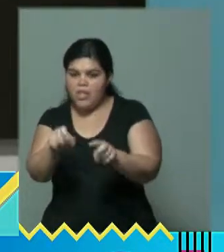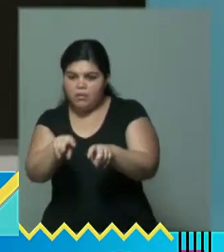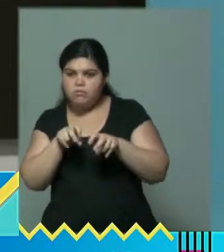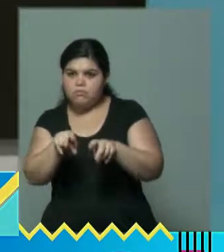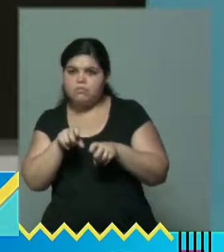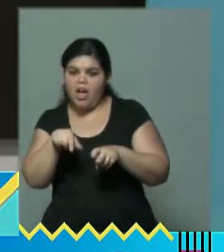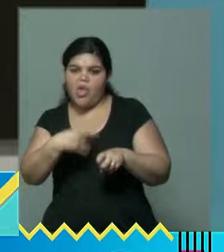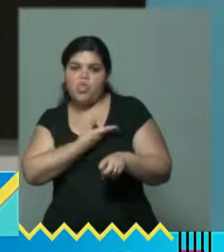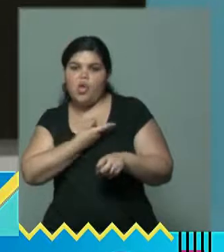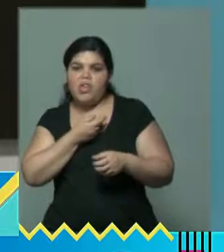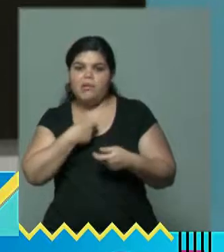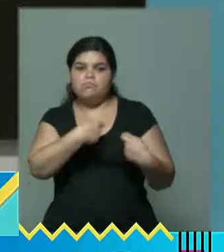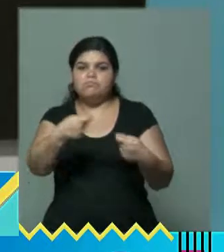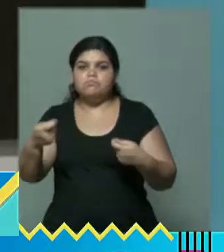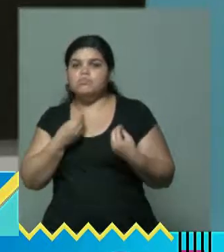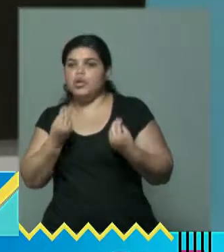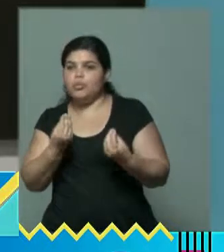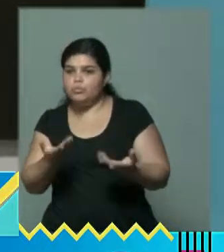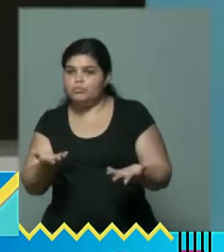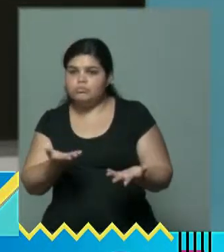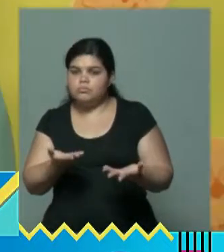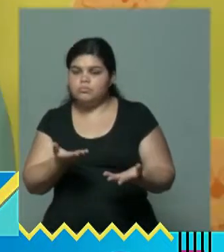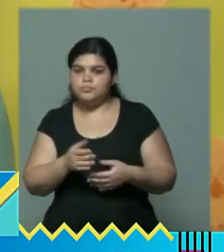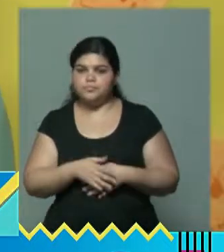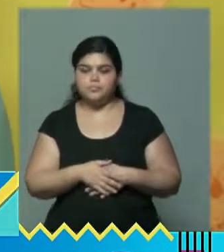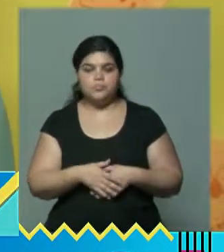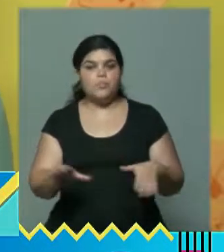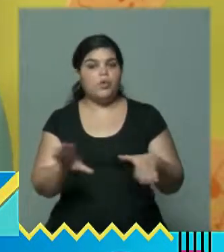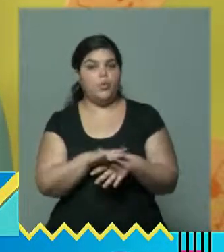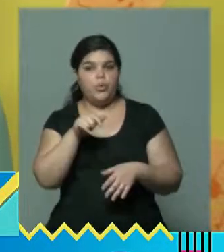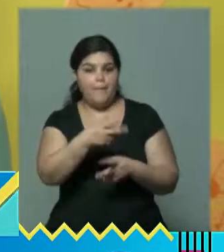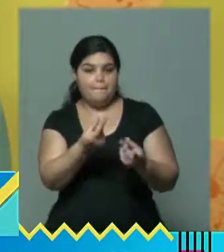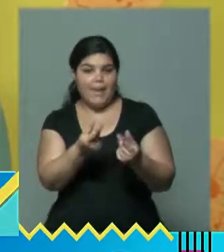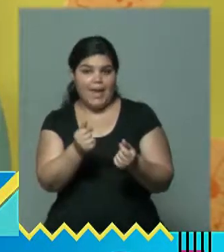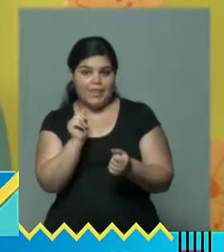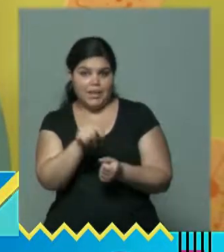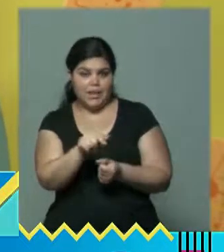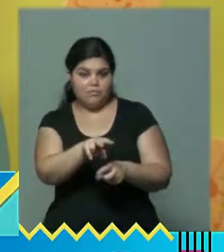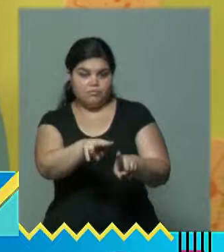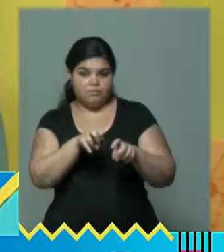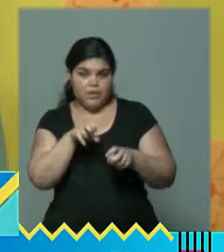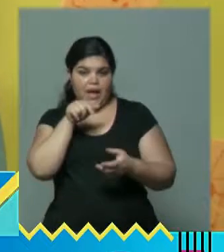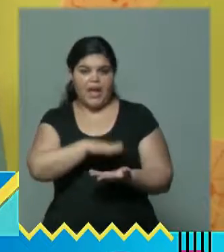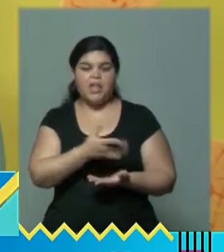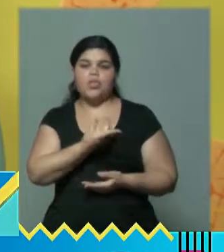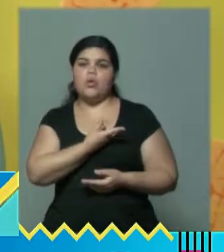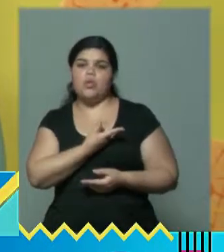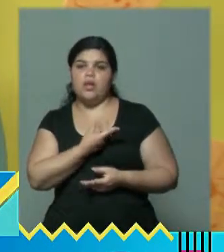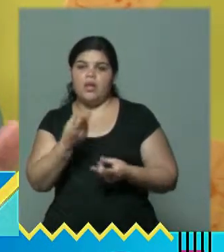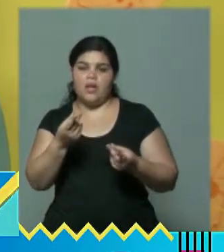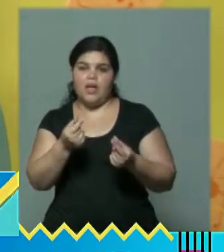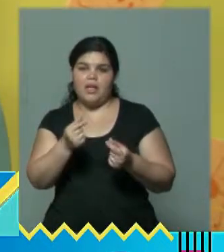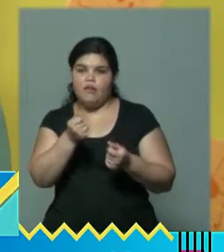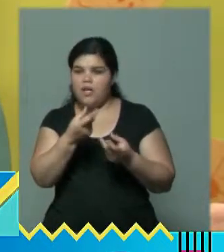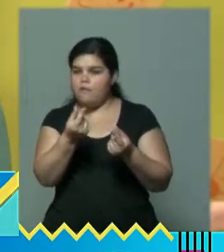generan ahí? ¿A dónde se va? Ahí tenés uno del problema. El dinero que se va ahí salía fundamentalmente de la inflación. Cuando nosotros llegamos a